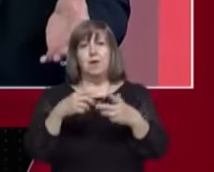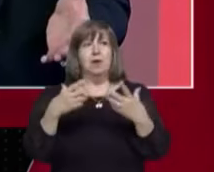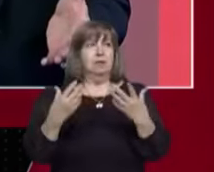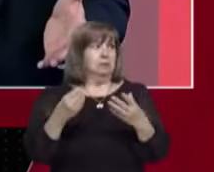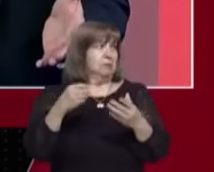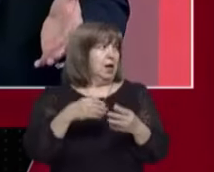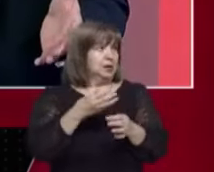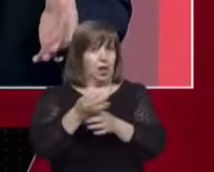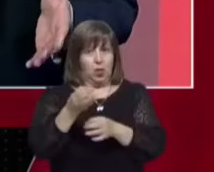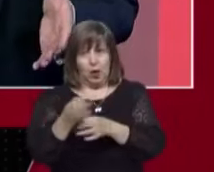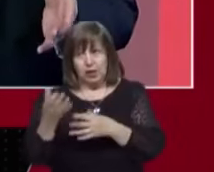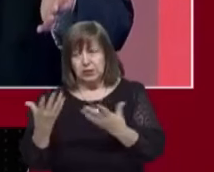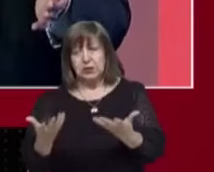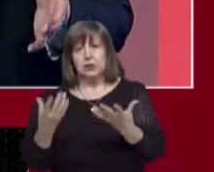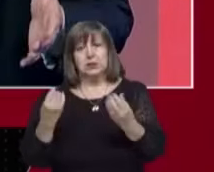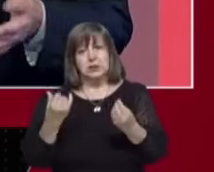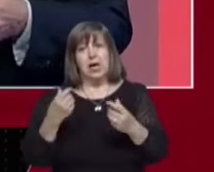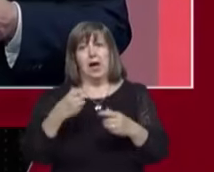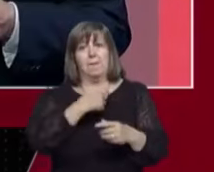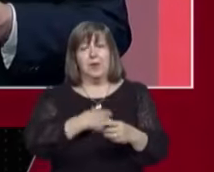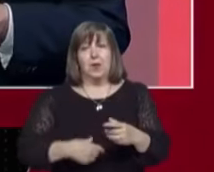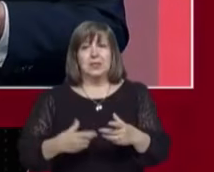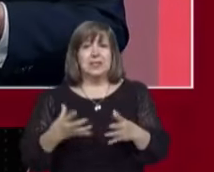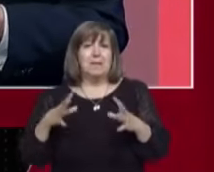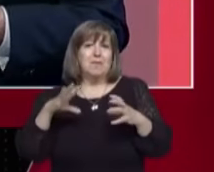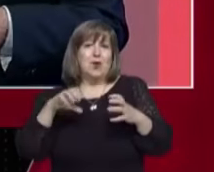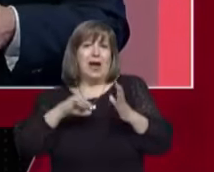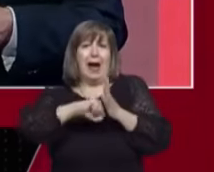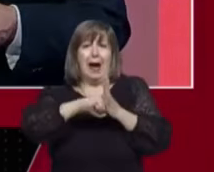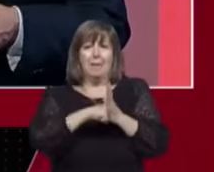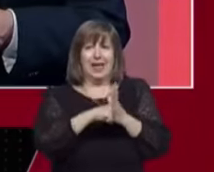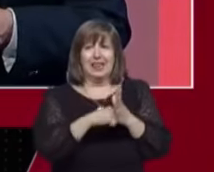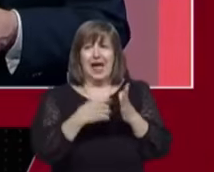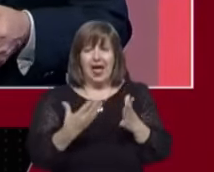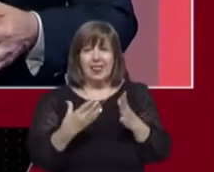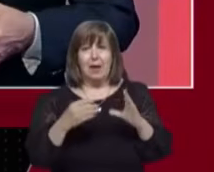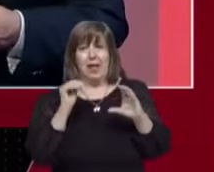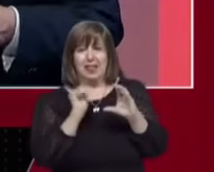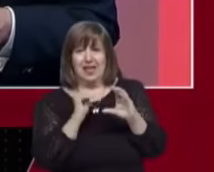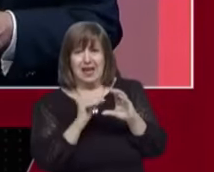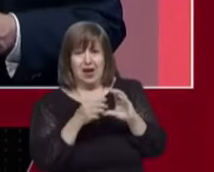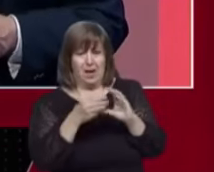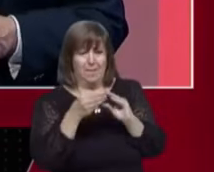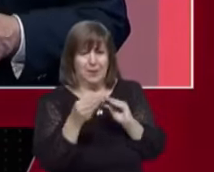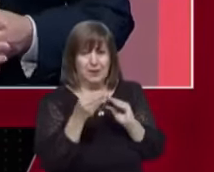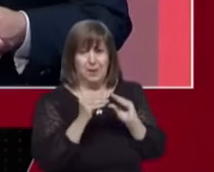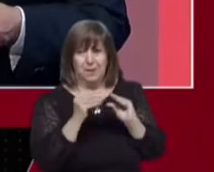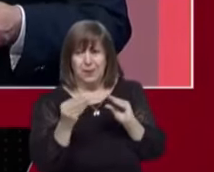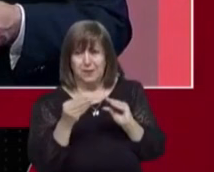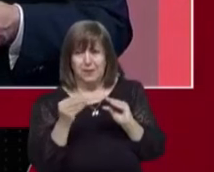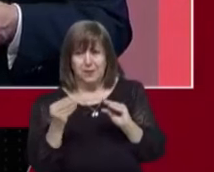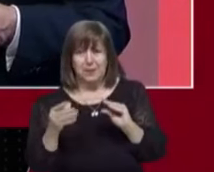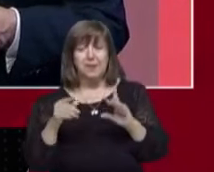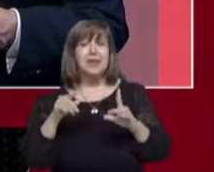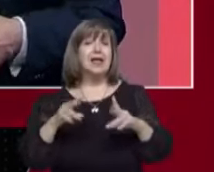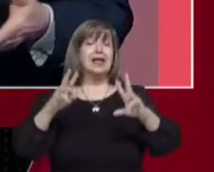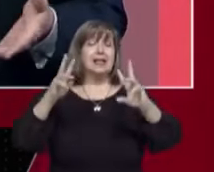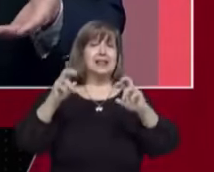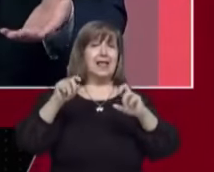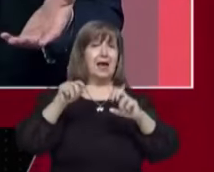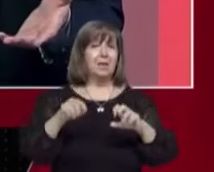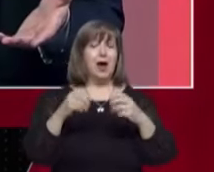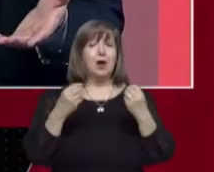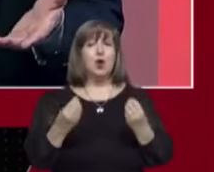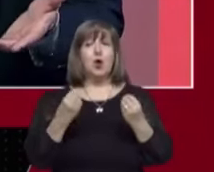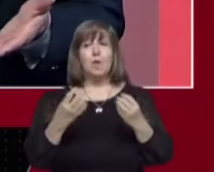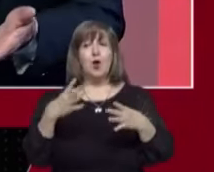llega un punto donde la provincia también está muy ajustada con sus recursos y bueno, se nota esto en el debate que están teniendo con el tema de cómo